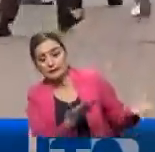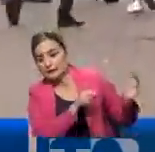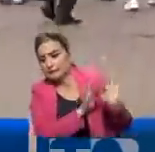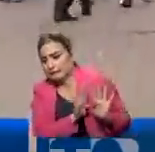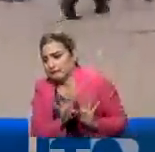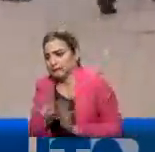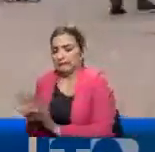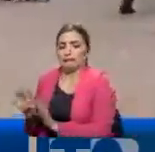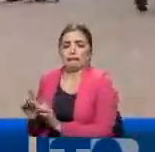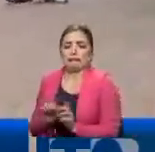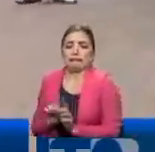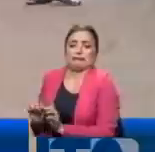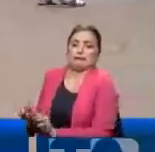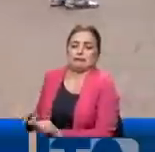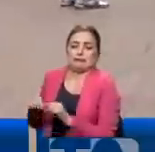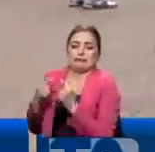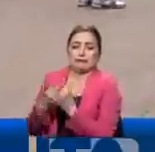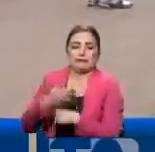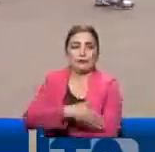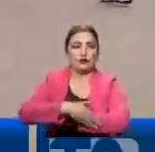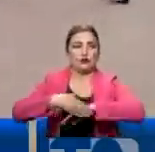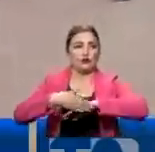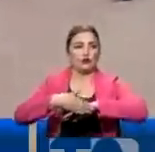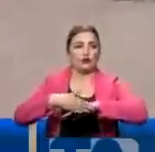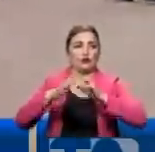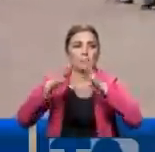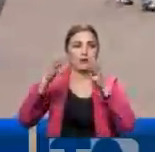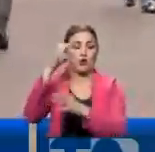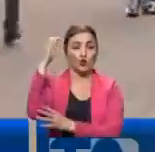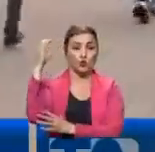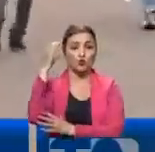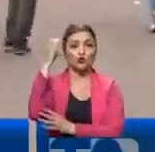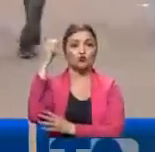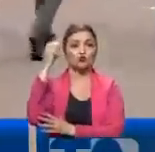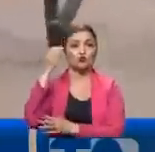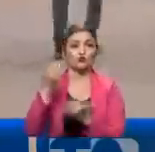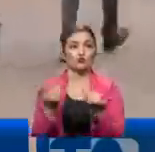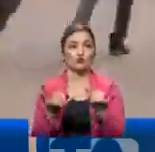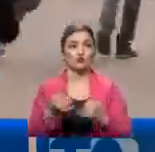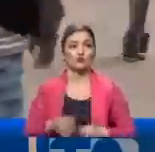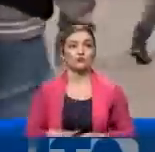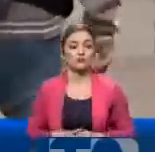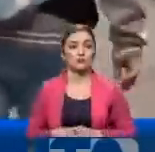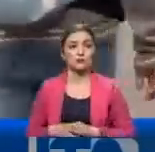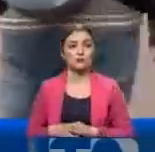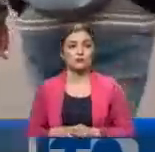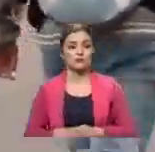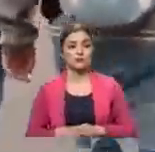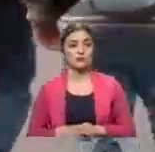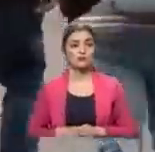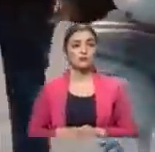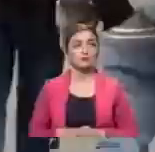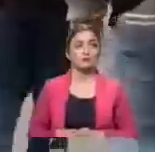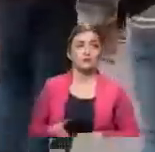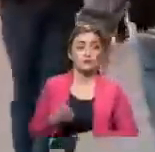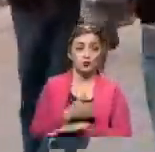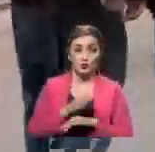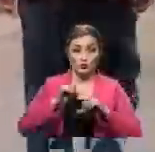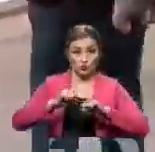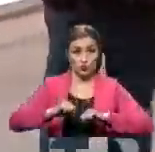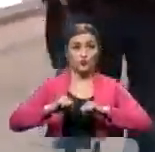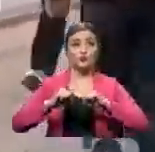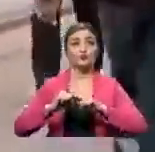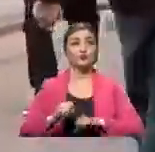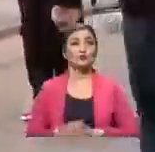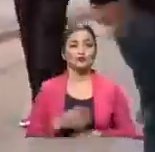alejarnos de ese lugar y venir aquí a la avenida Gran Colombia, donde estamos en este momento. Sin embargo, antes de eso pudimos registrar